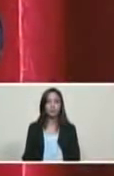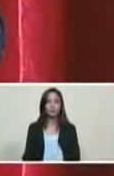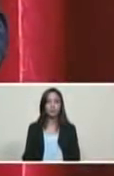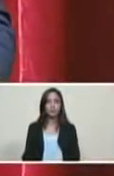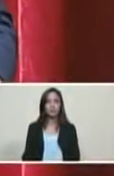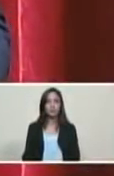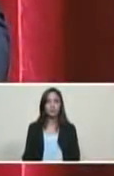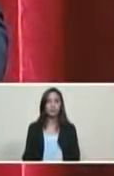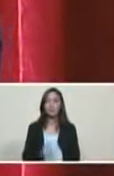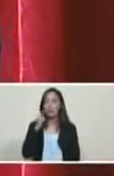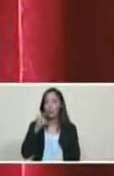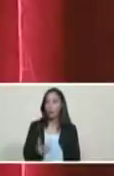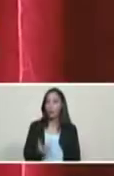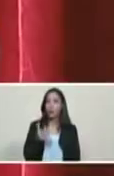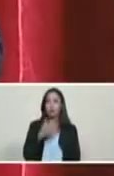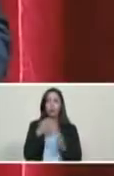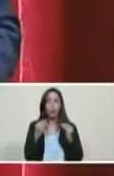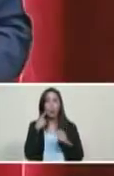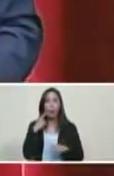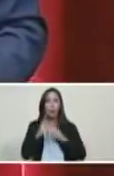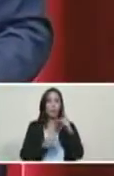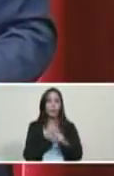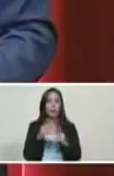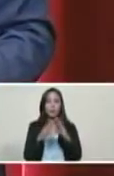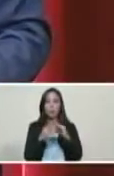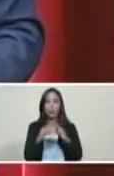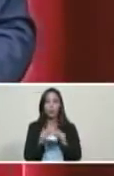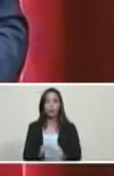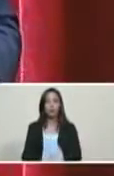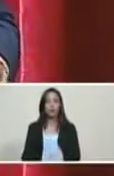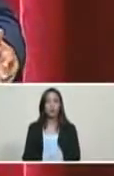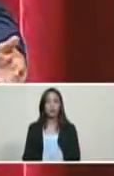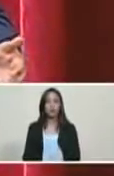Es muy importante todo el proceso de descolonización.